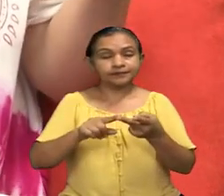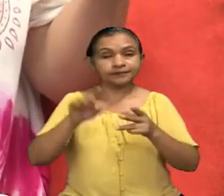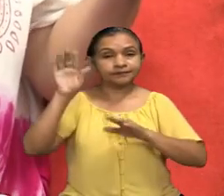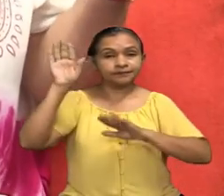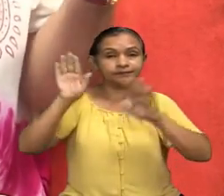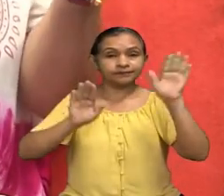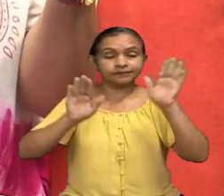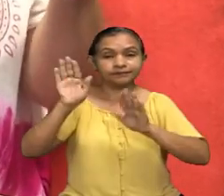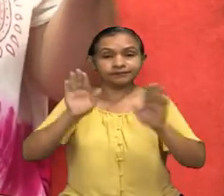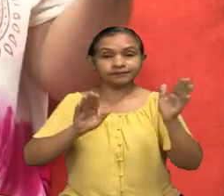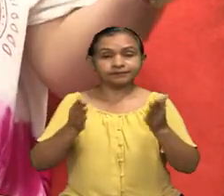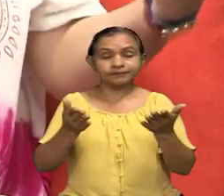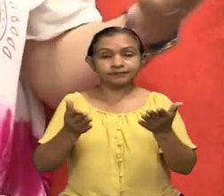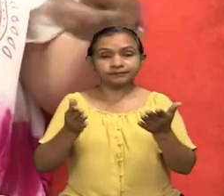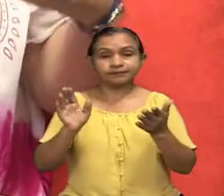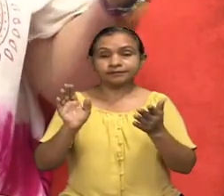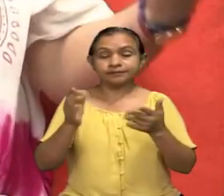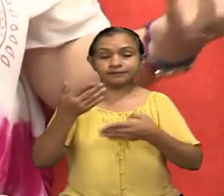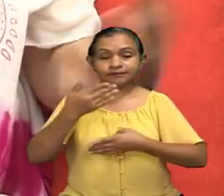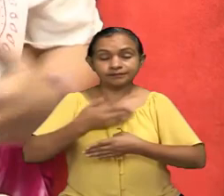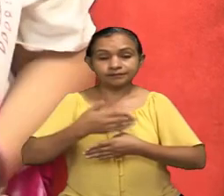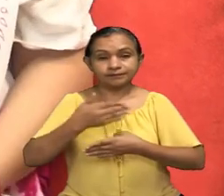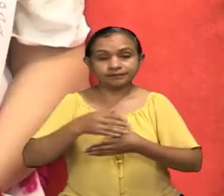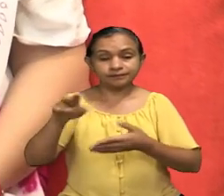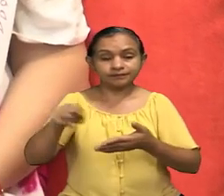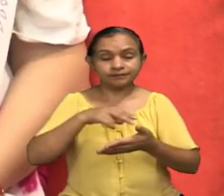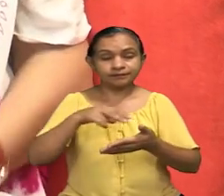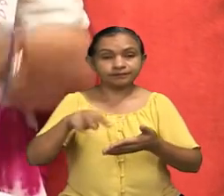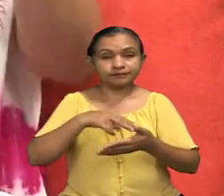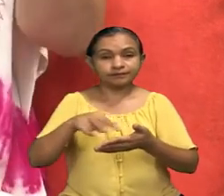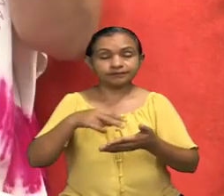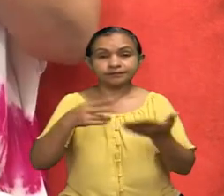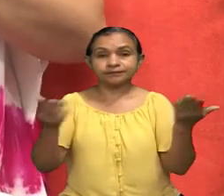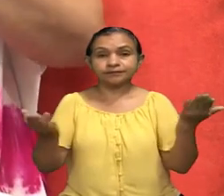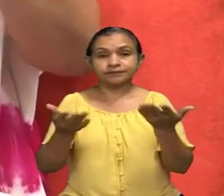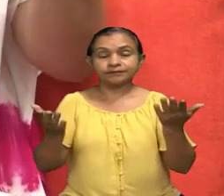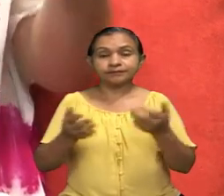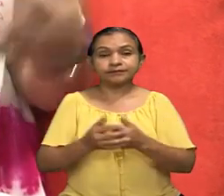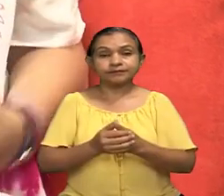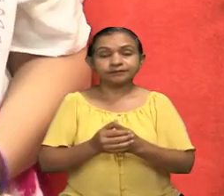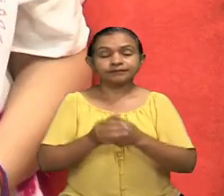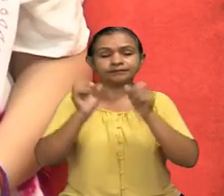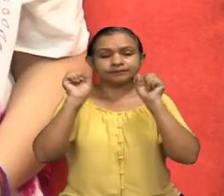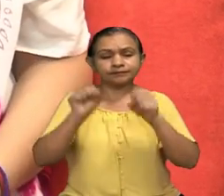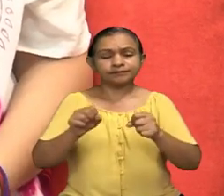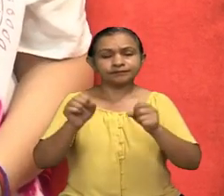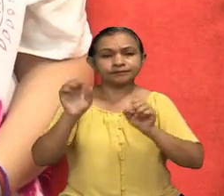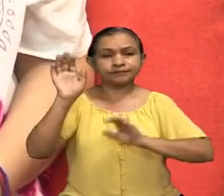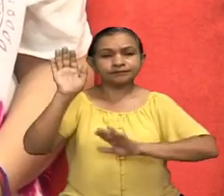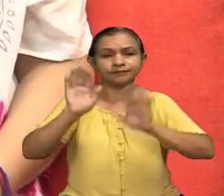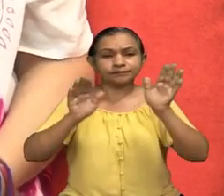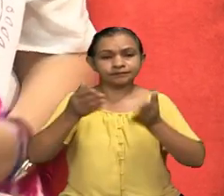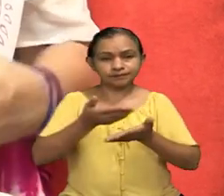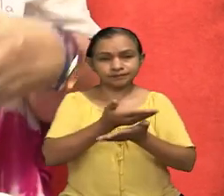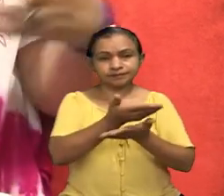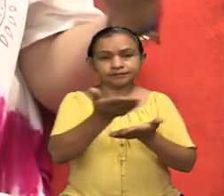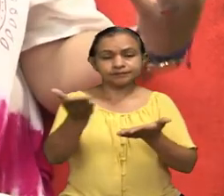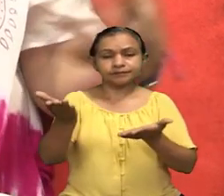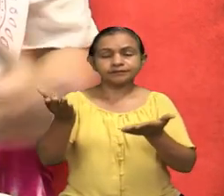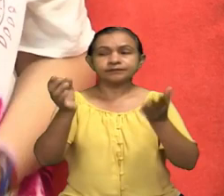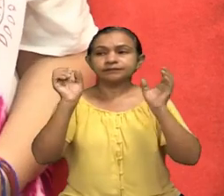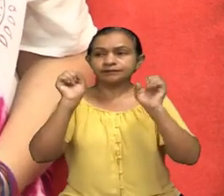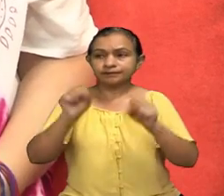concursos de sociodrama, de bailes. Nosotros podemos compartirles con ustedes para